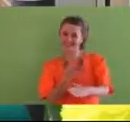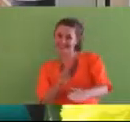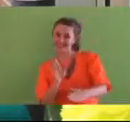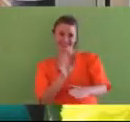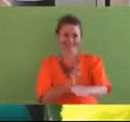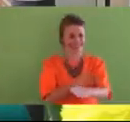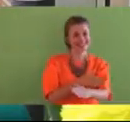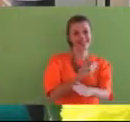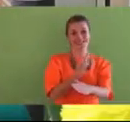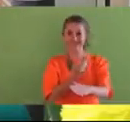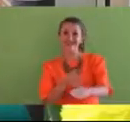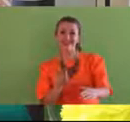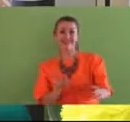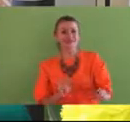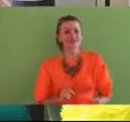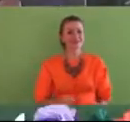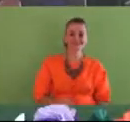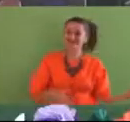salvar.